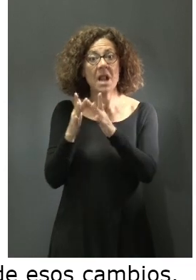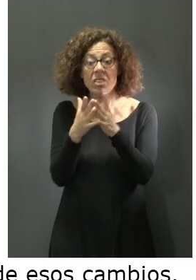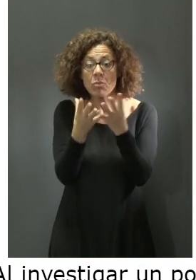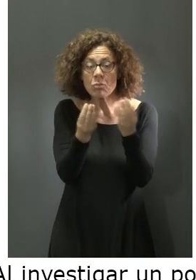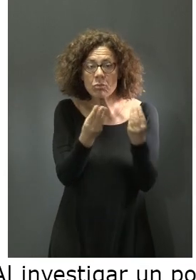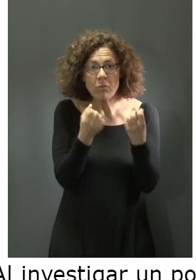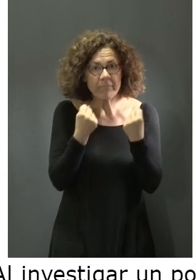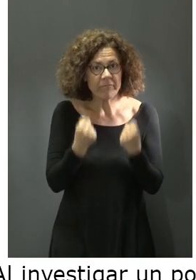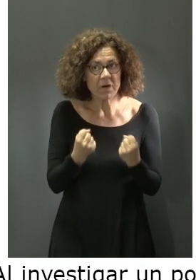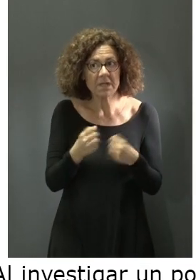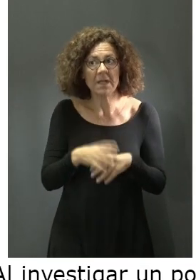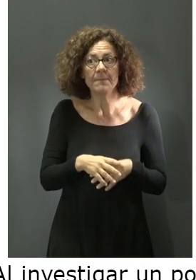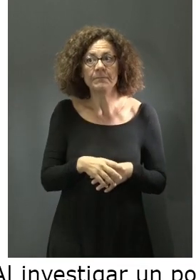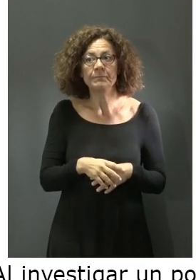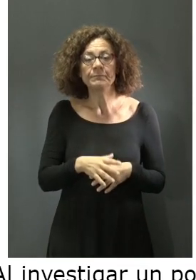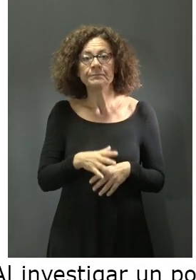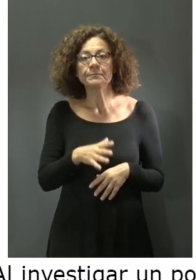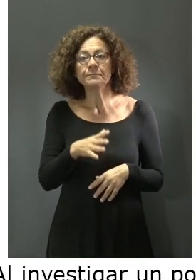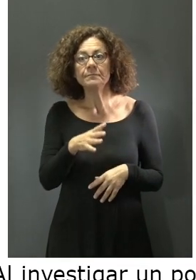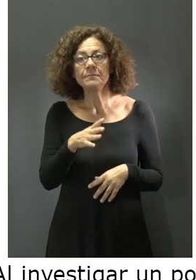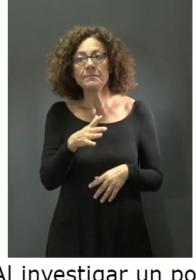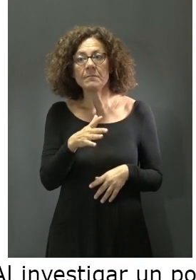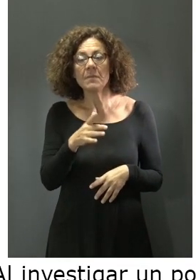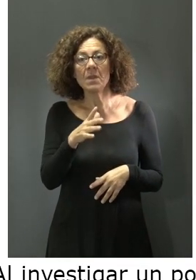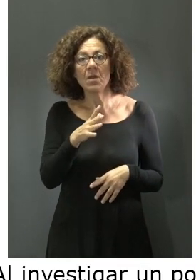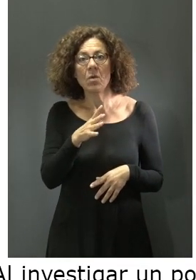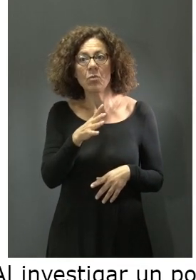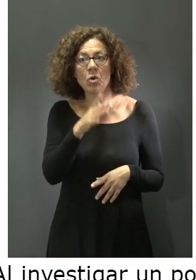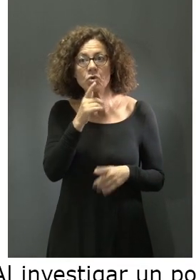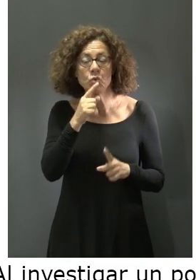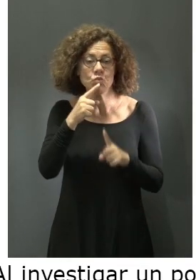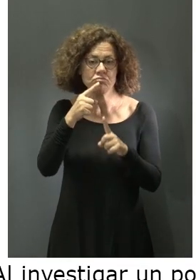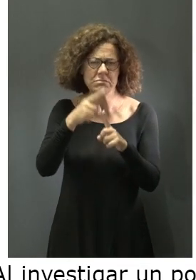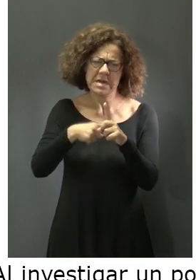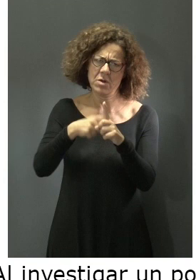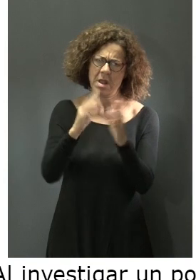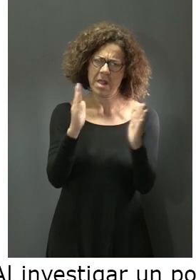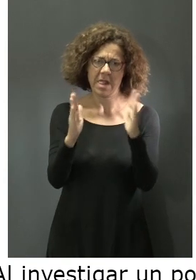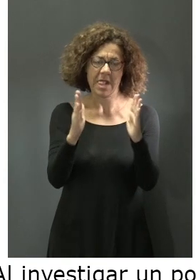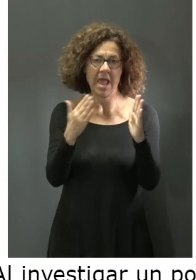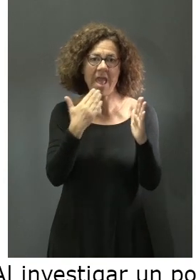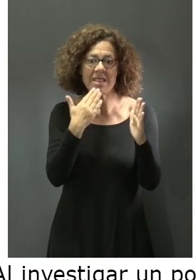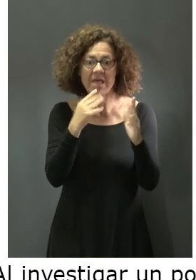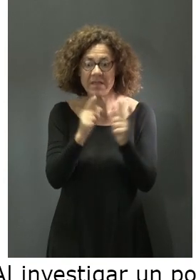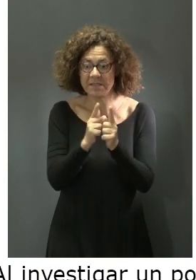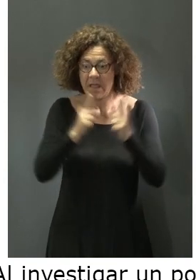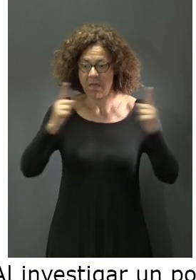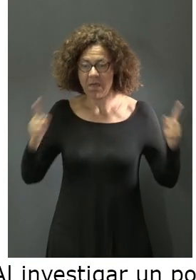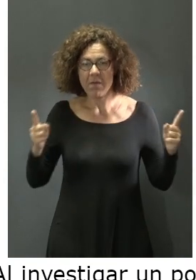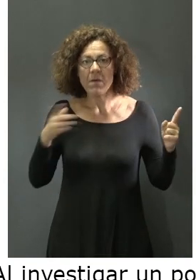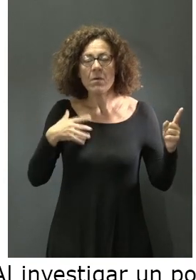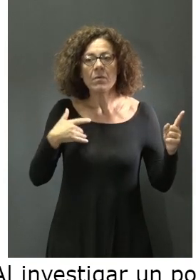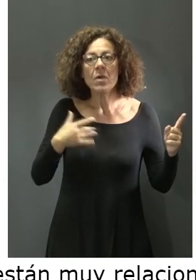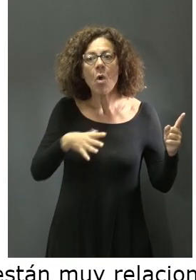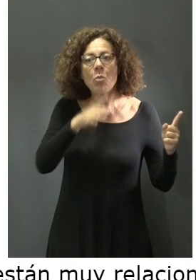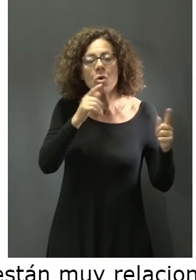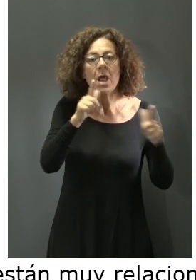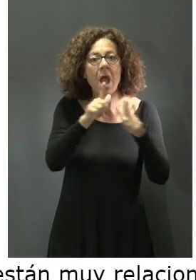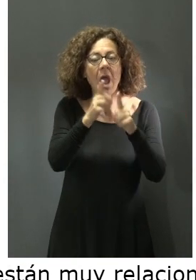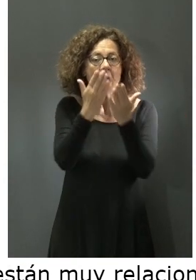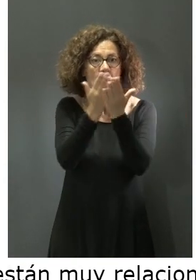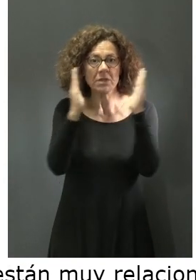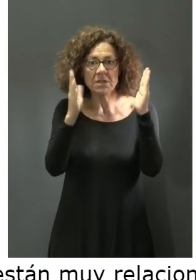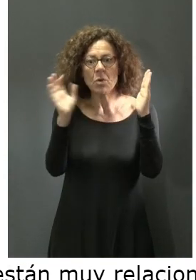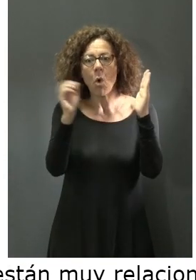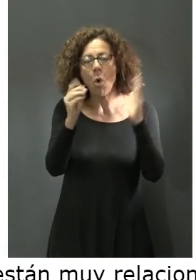ellas, tanto además en un rango de edades muy amplio, o sea, tanto el trastorno del espectro autista como